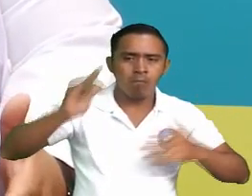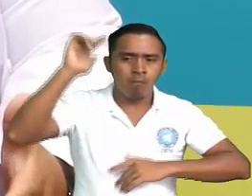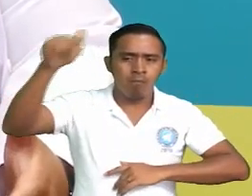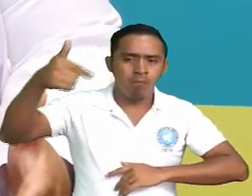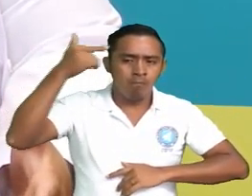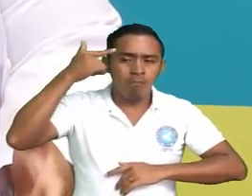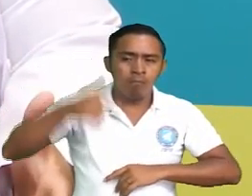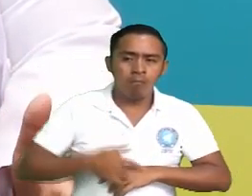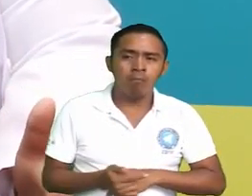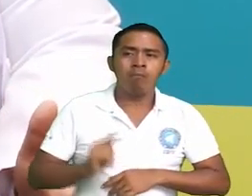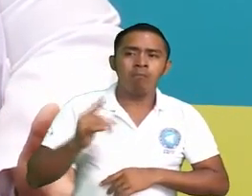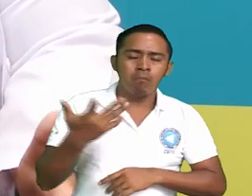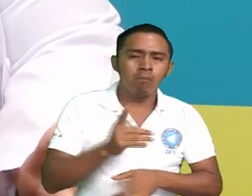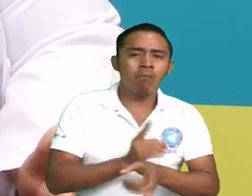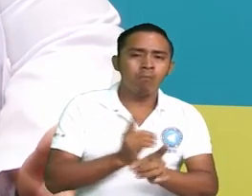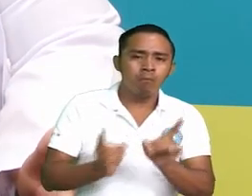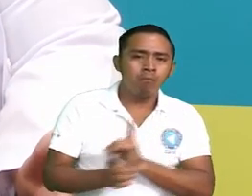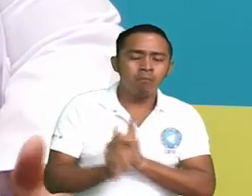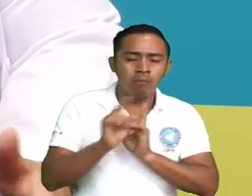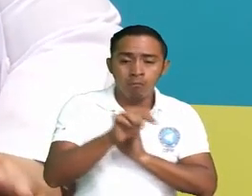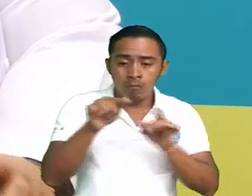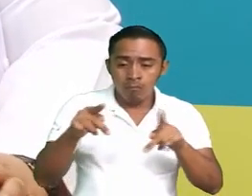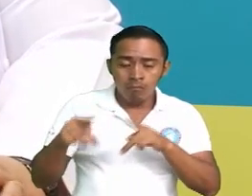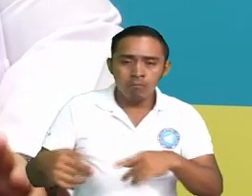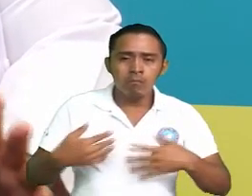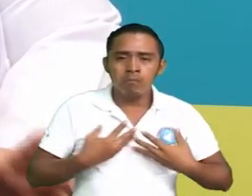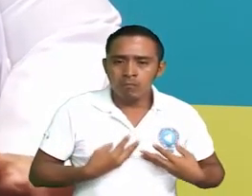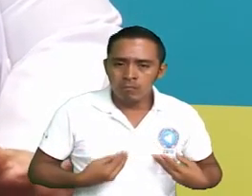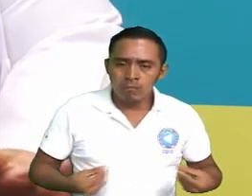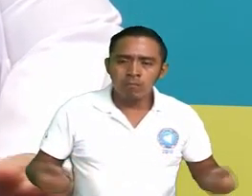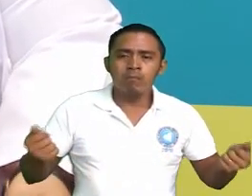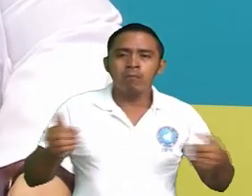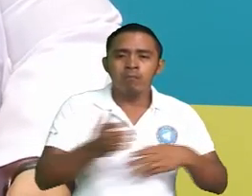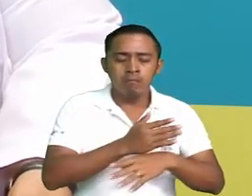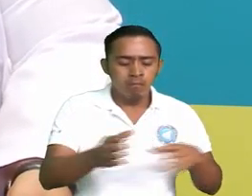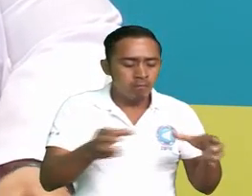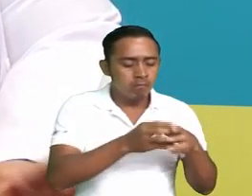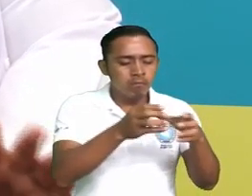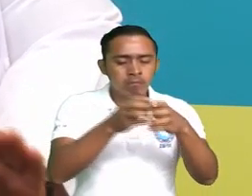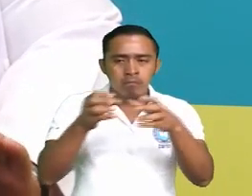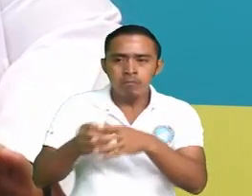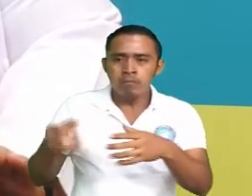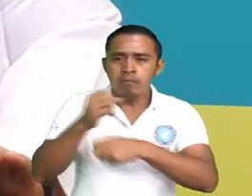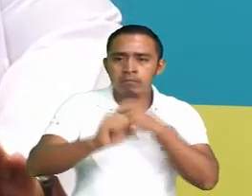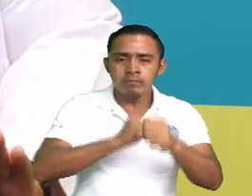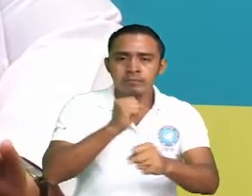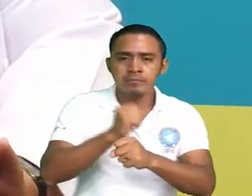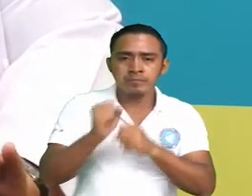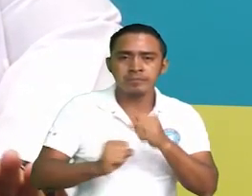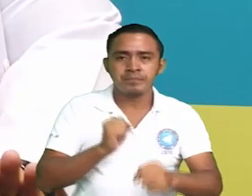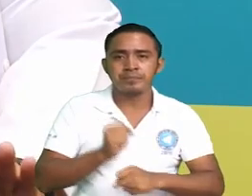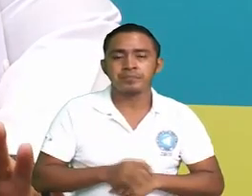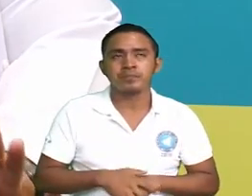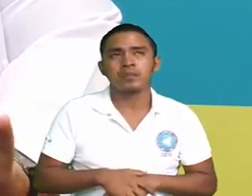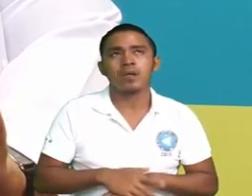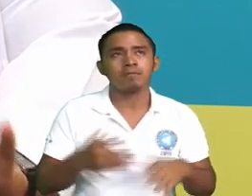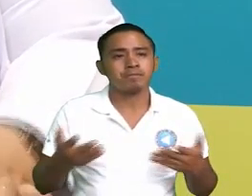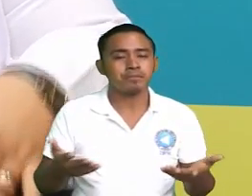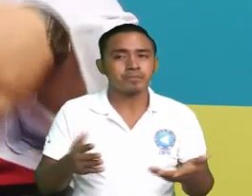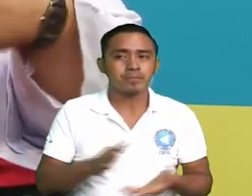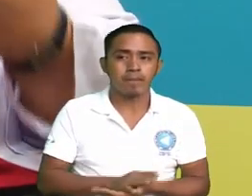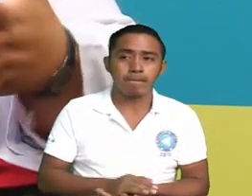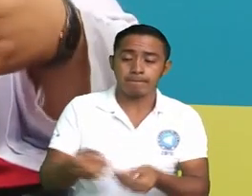es mantener a nuestra comunidad sana en todos los grupos de edades, ¿verdad? Entonces, ellos nos dan